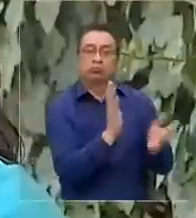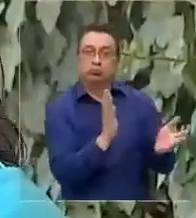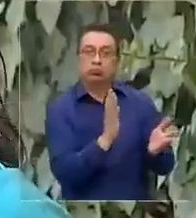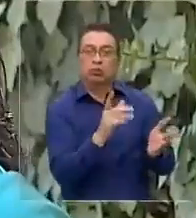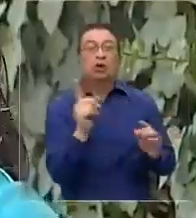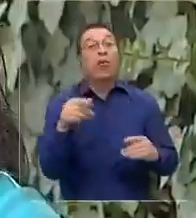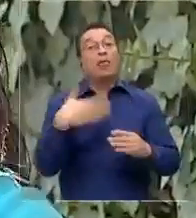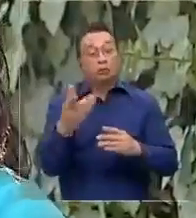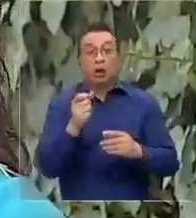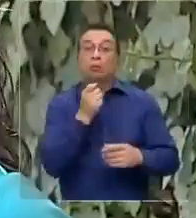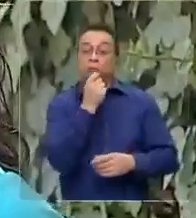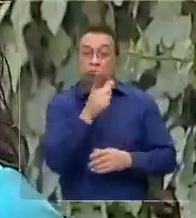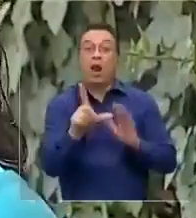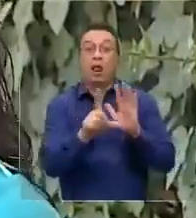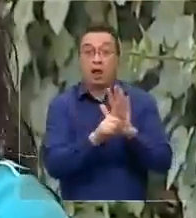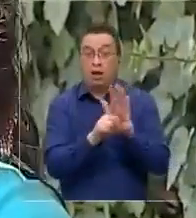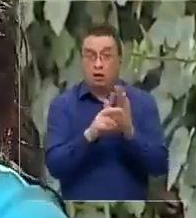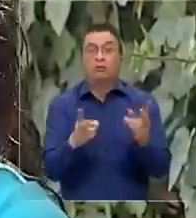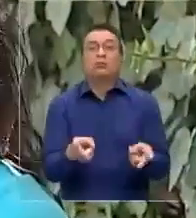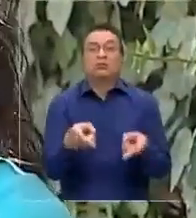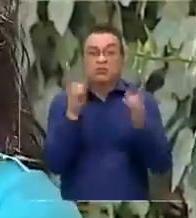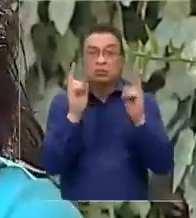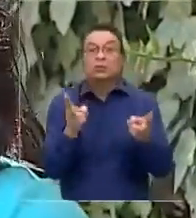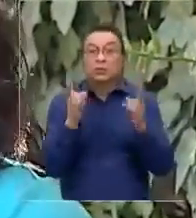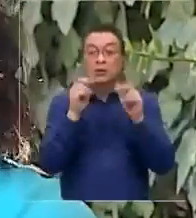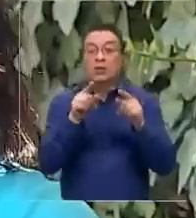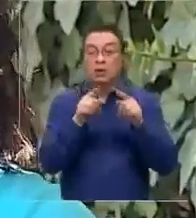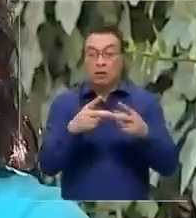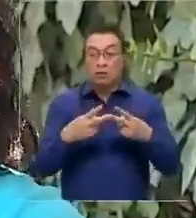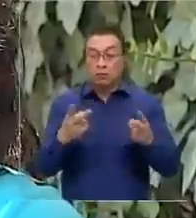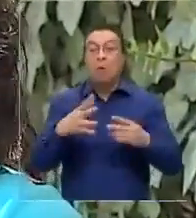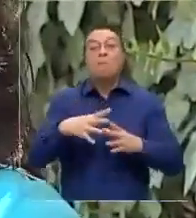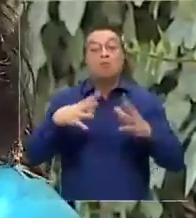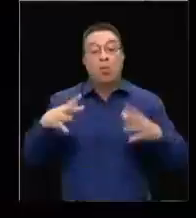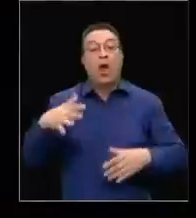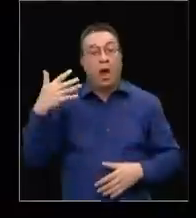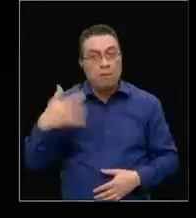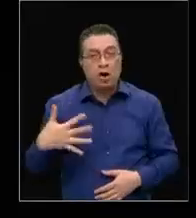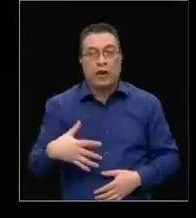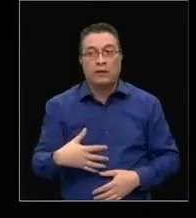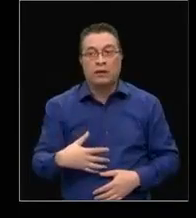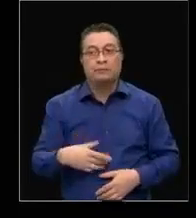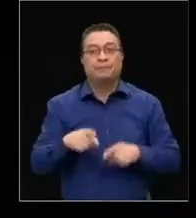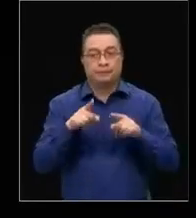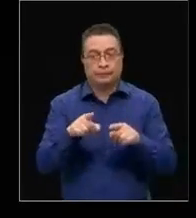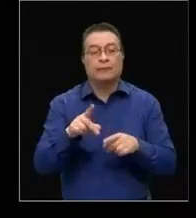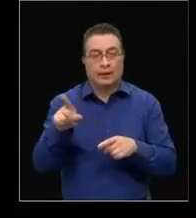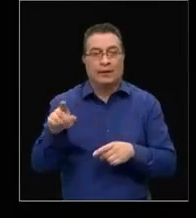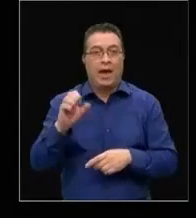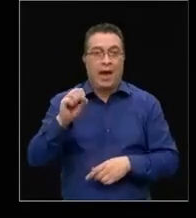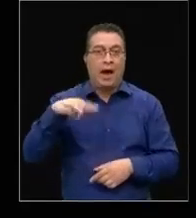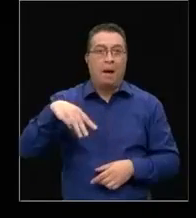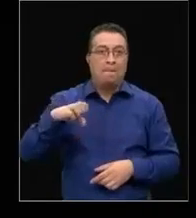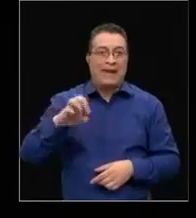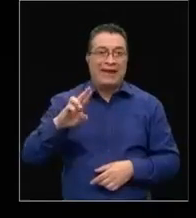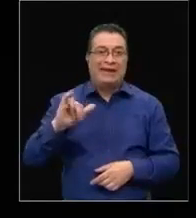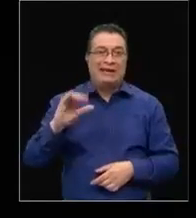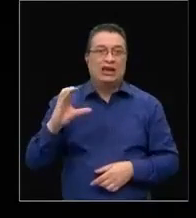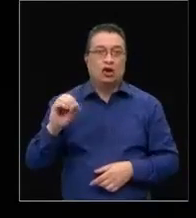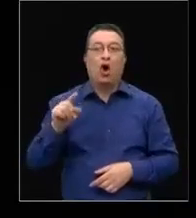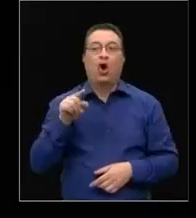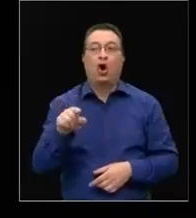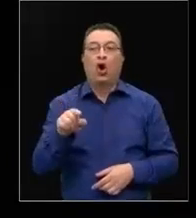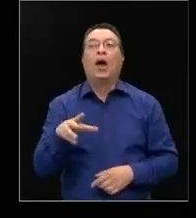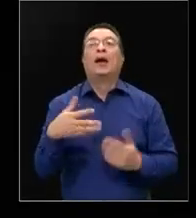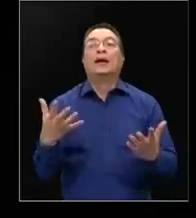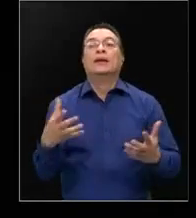sea, todos los instrumentos legales que visibilicen esto es muy importante. Es lo que hará Américo, con el objetivo de visibilizar